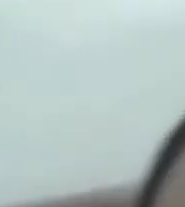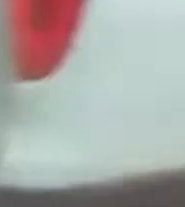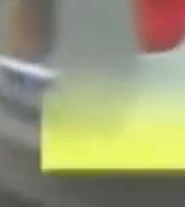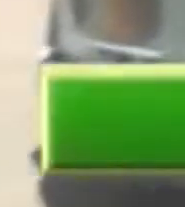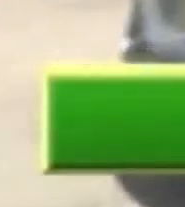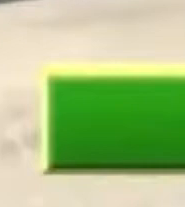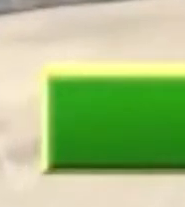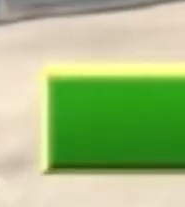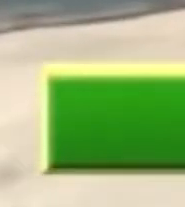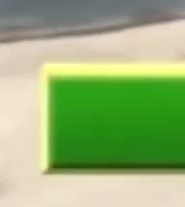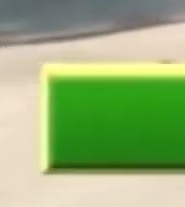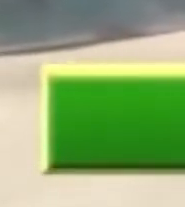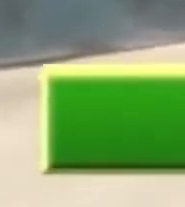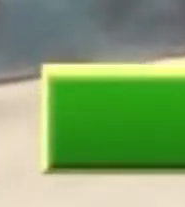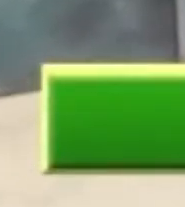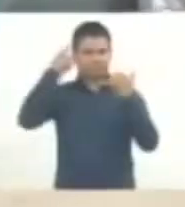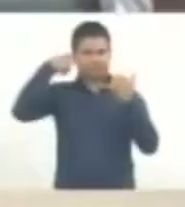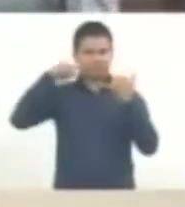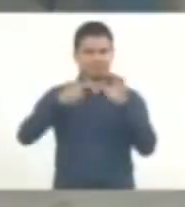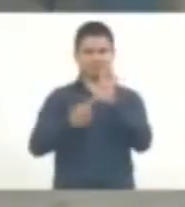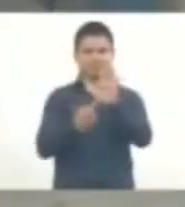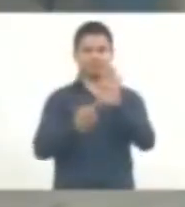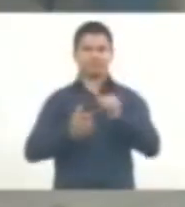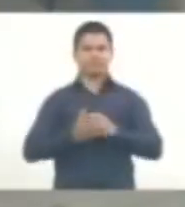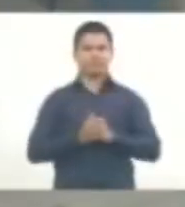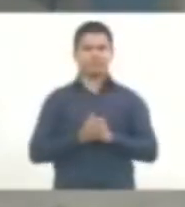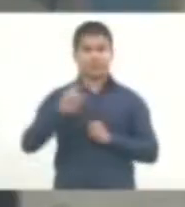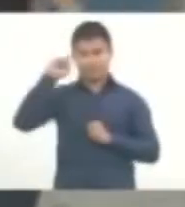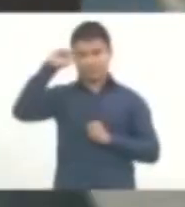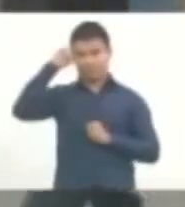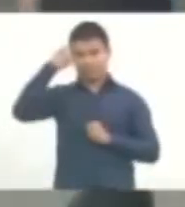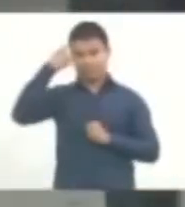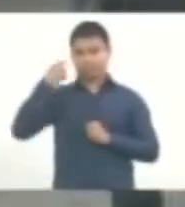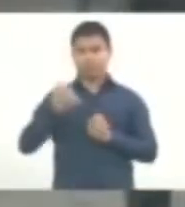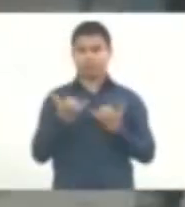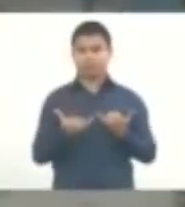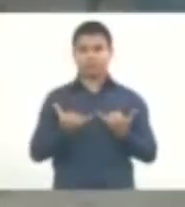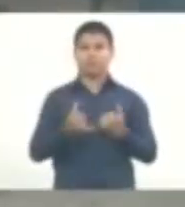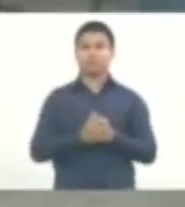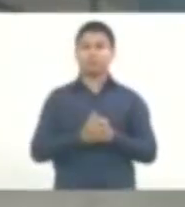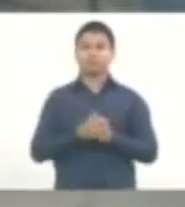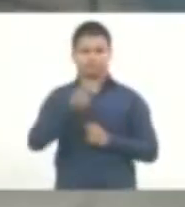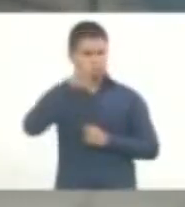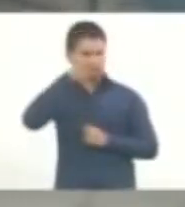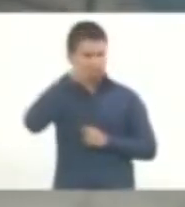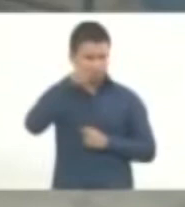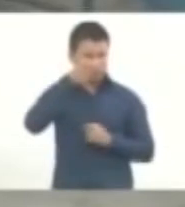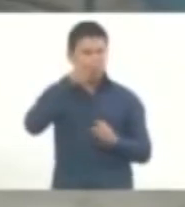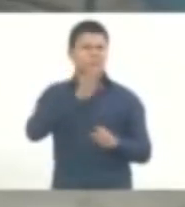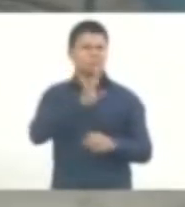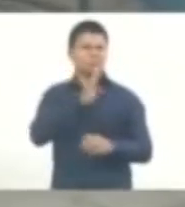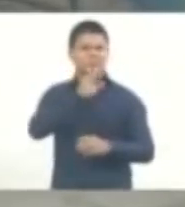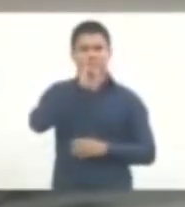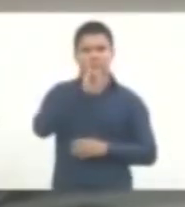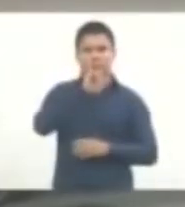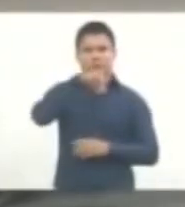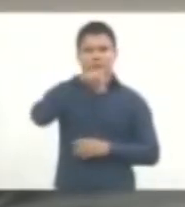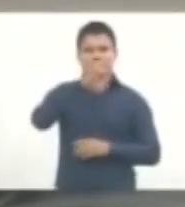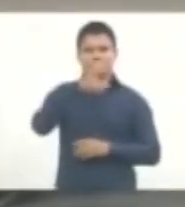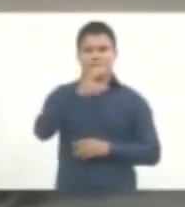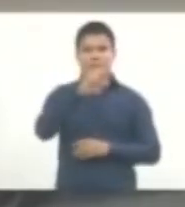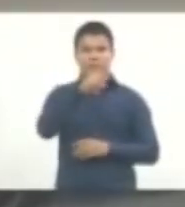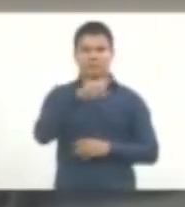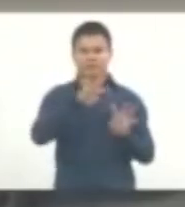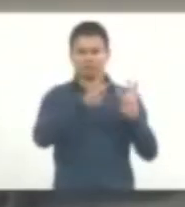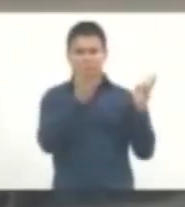Esta es nuestra imagen del día. El gobierno tiene que poner la lupa al IMPEC o crear otra institución que responda por los